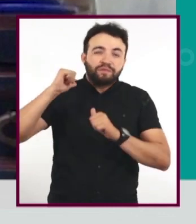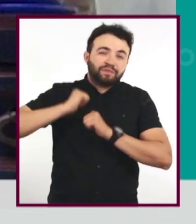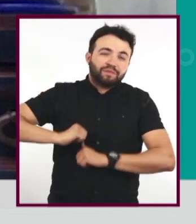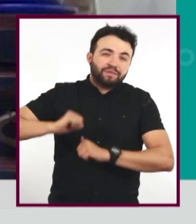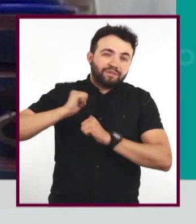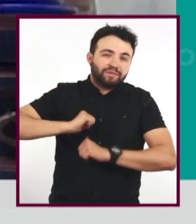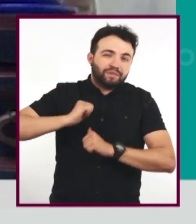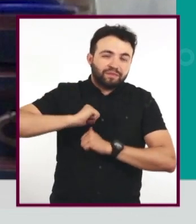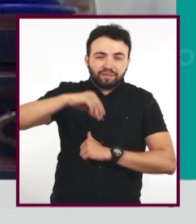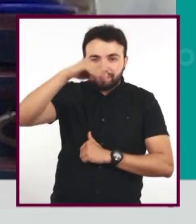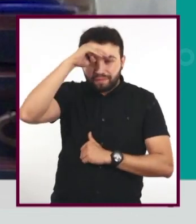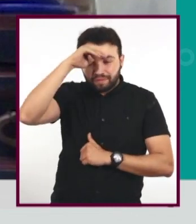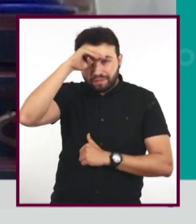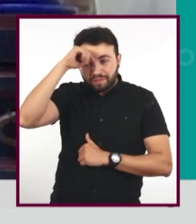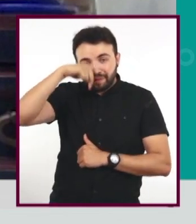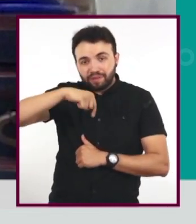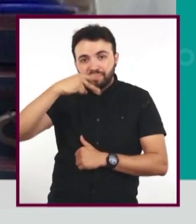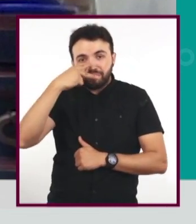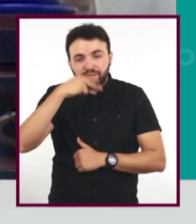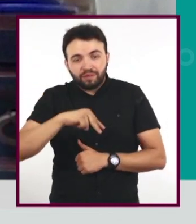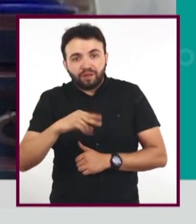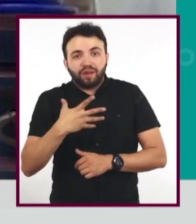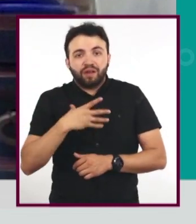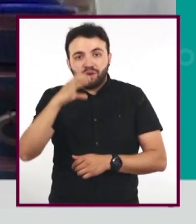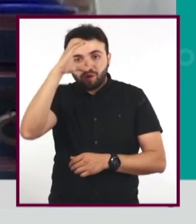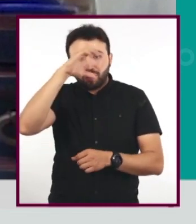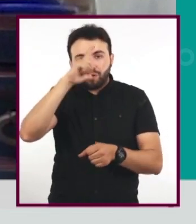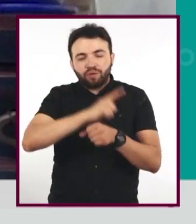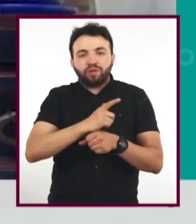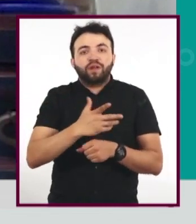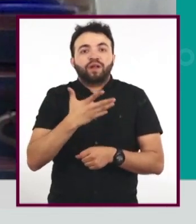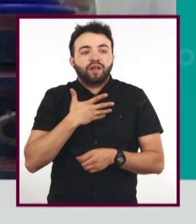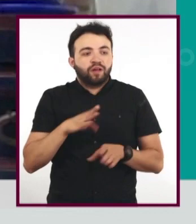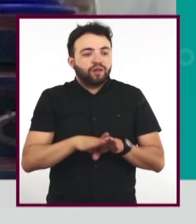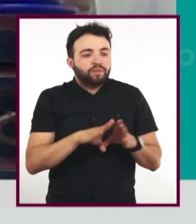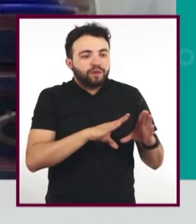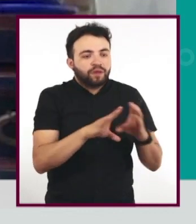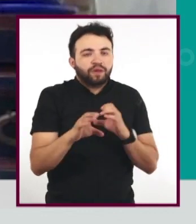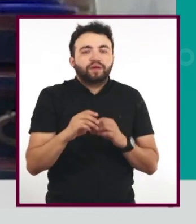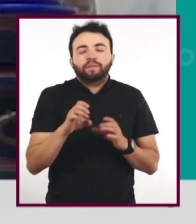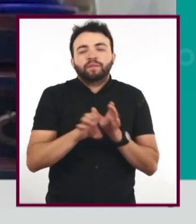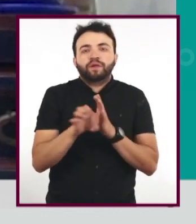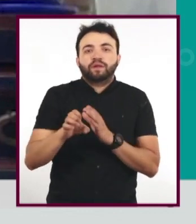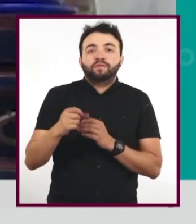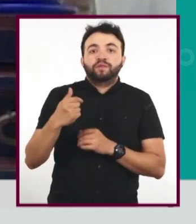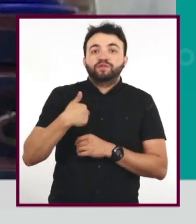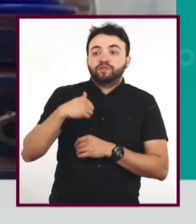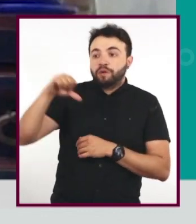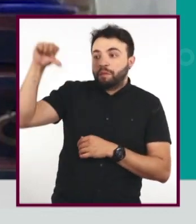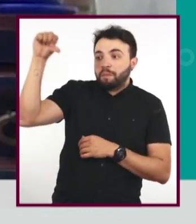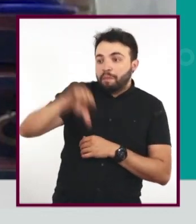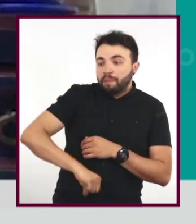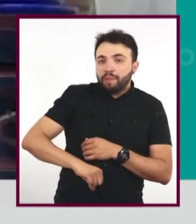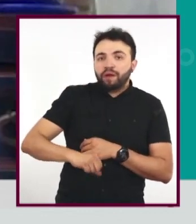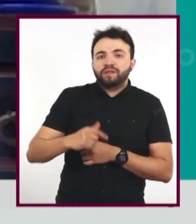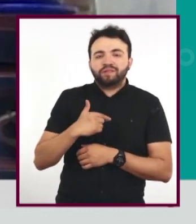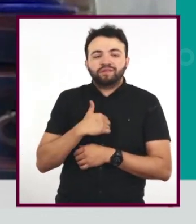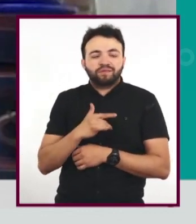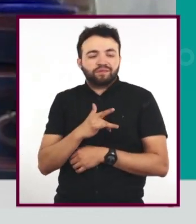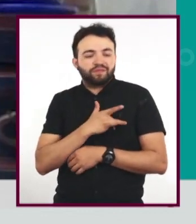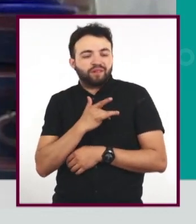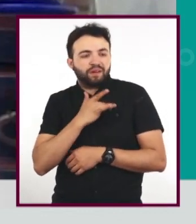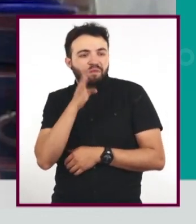muy competitiva, una cultura en donde si perdemos nos hacen sentir mal, nosotros mismos nos sentimos mal.